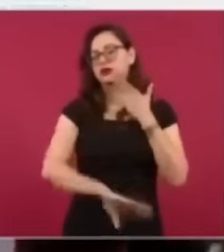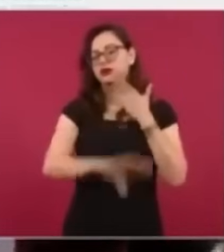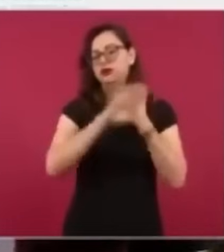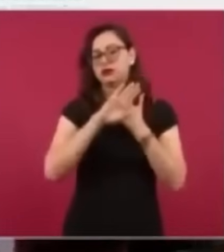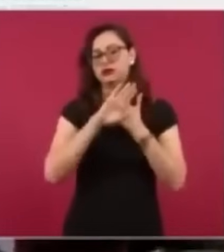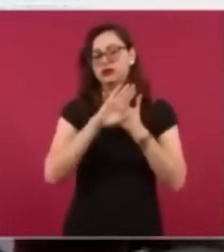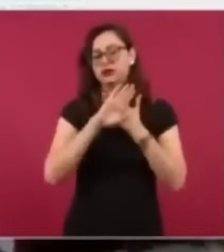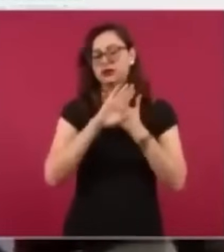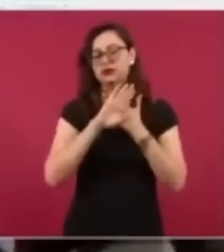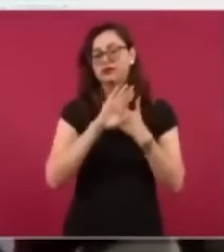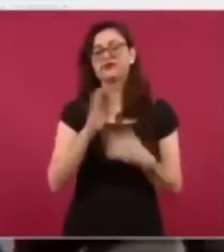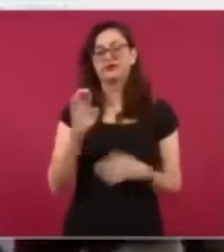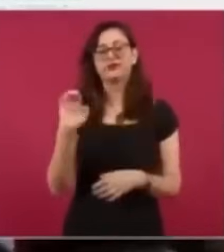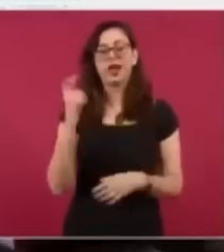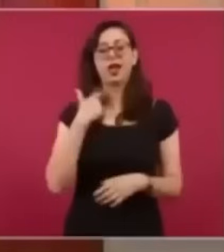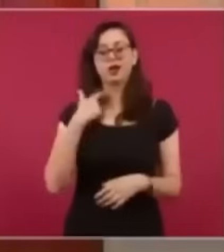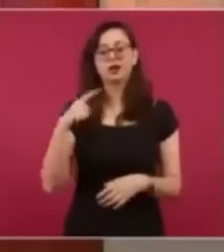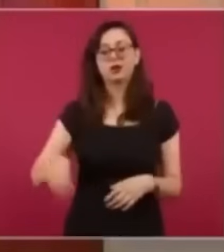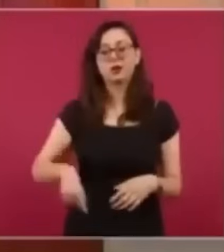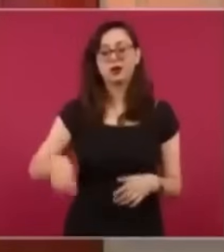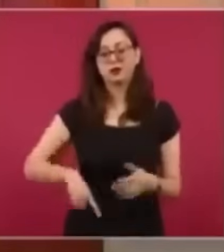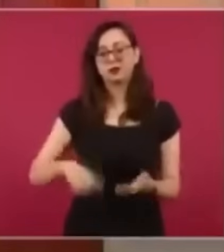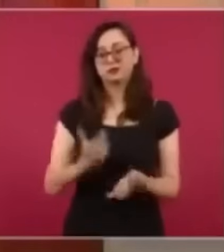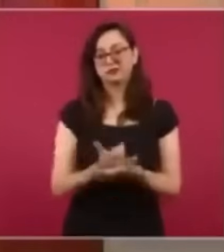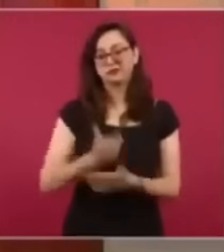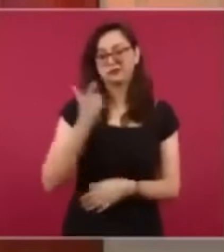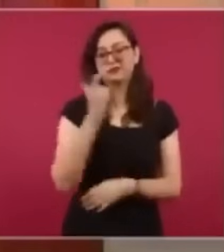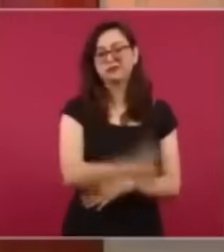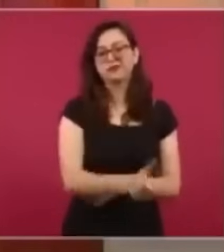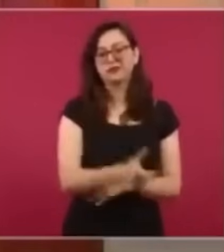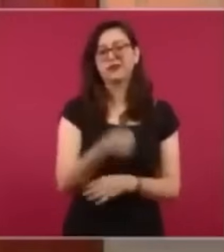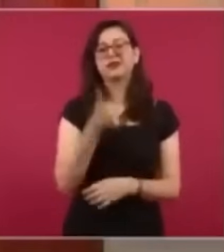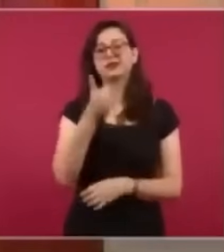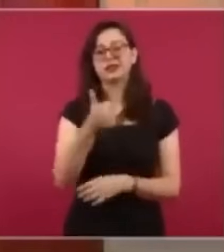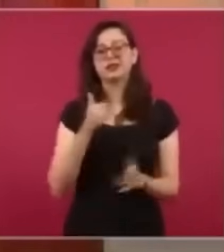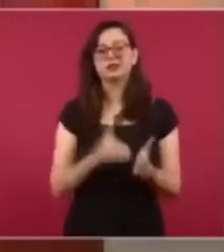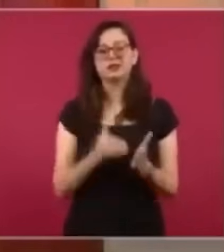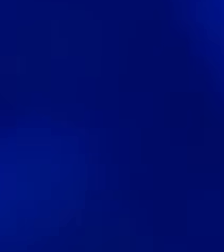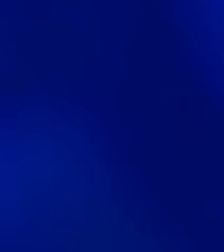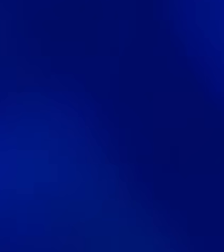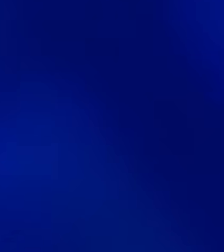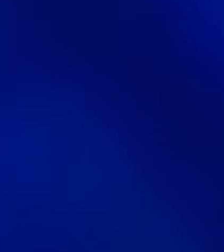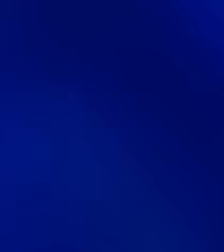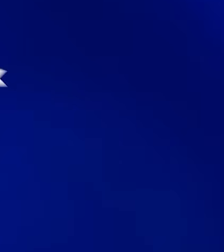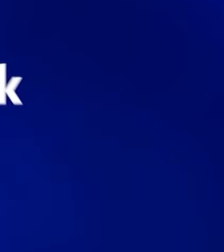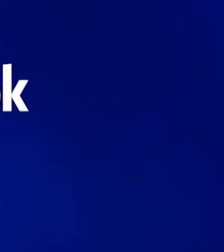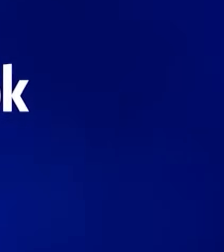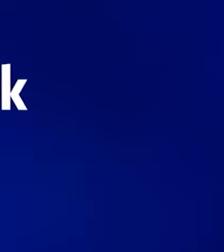6 millones. Ya, hasta ahí la dejamos.